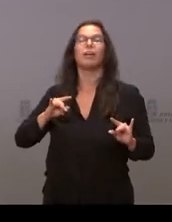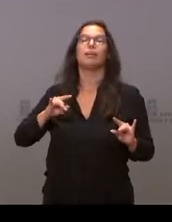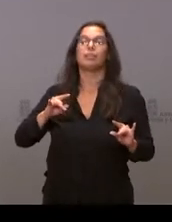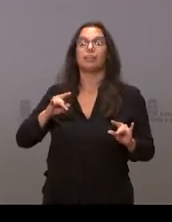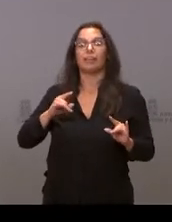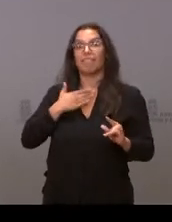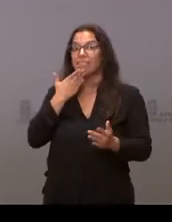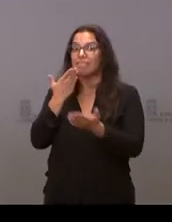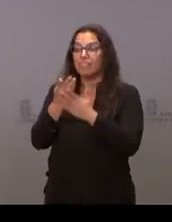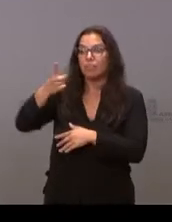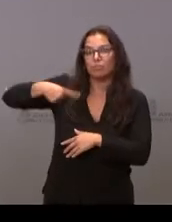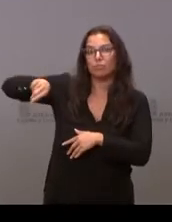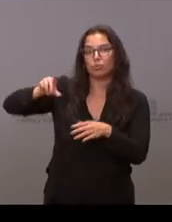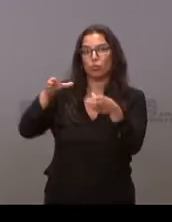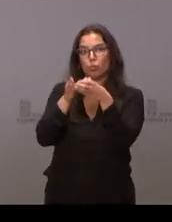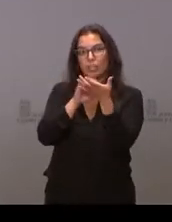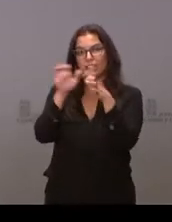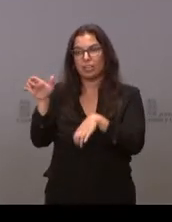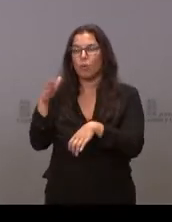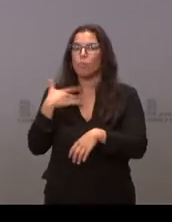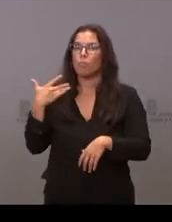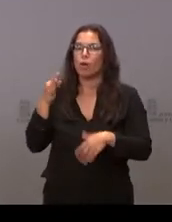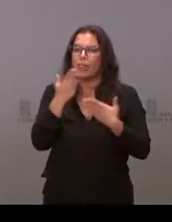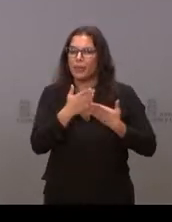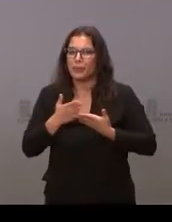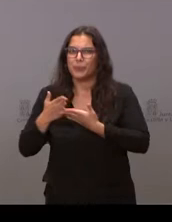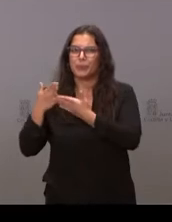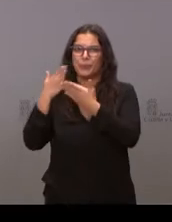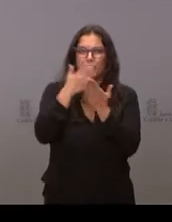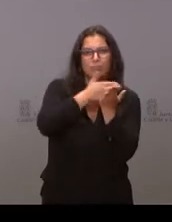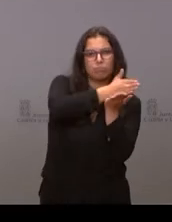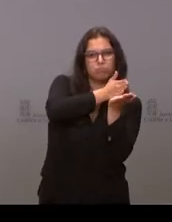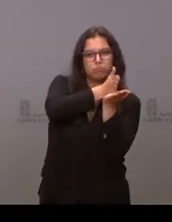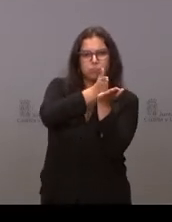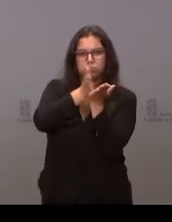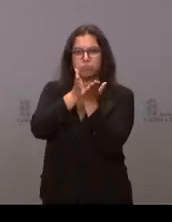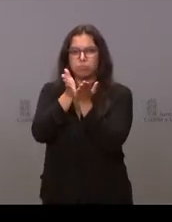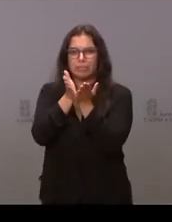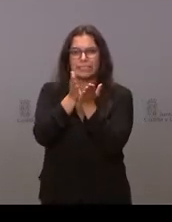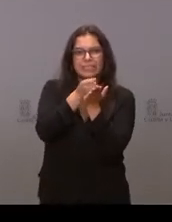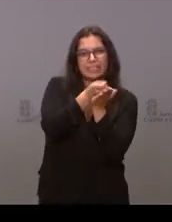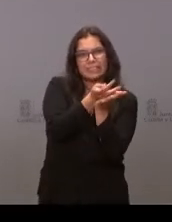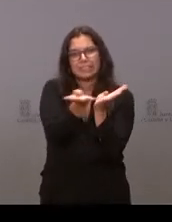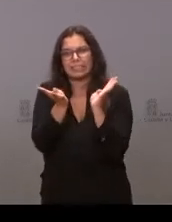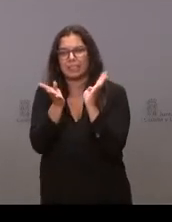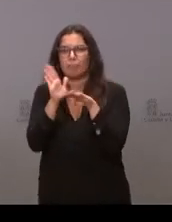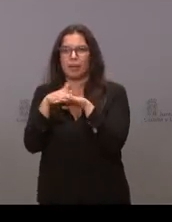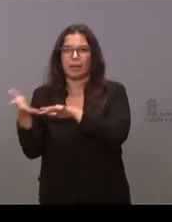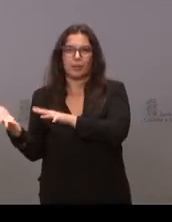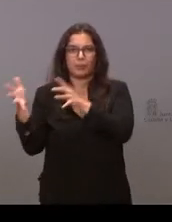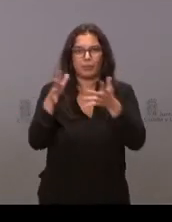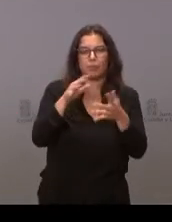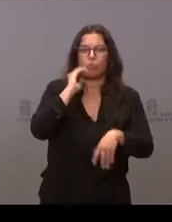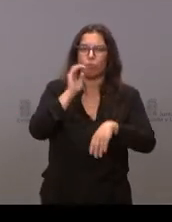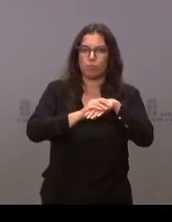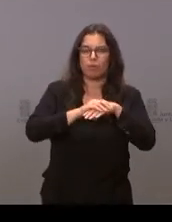Junta de Castilla y León podáis estudiar las distintas alternativas que permitan una aplicación de la Ley de